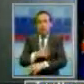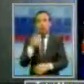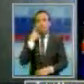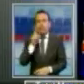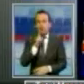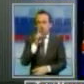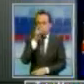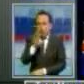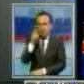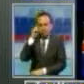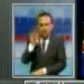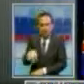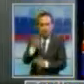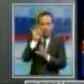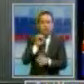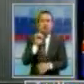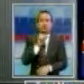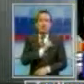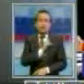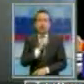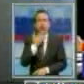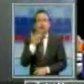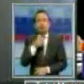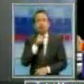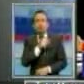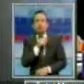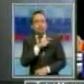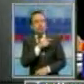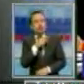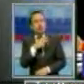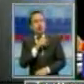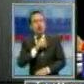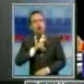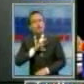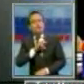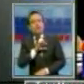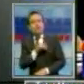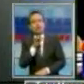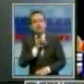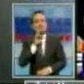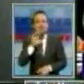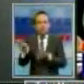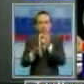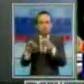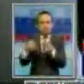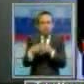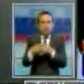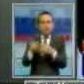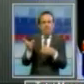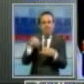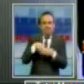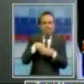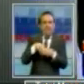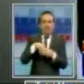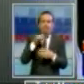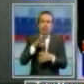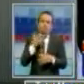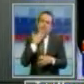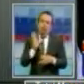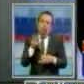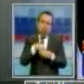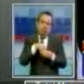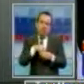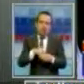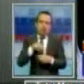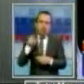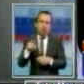criterio rígido. Ok. Antonio Horvath, para Chile, ¿es mejor que el Partido Comunista esté dentro del gabinete de Michelle Bachelet o que esté fuera? Que esté dentro, porque realmente